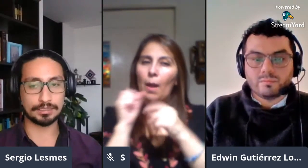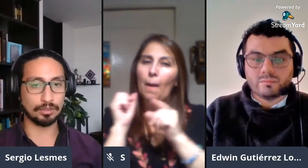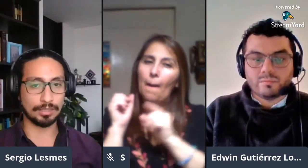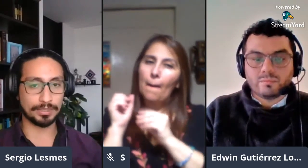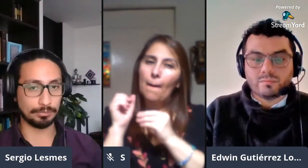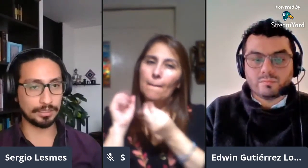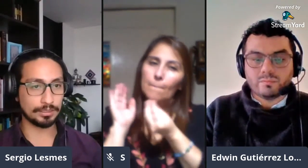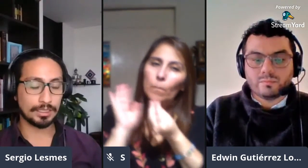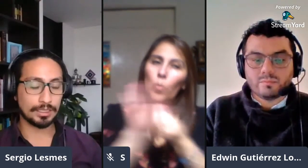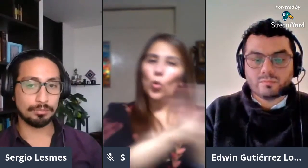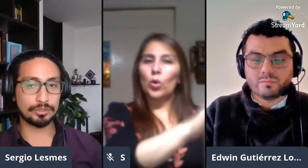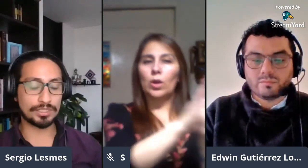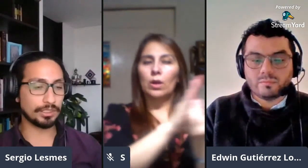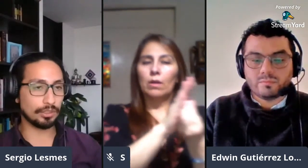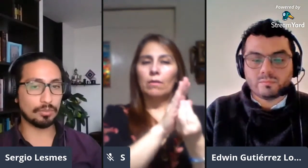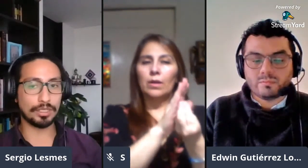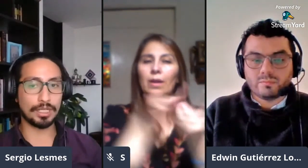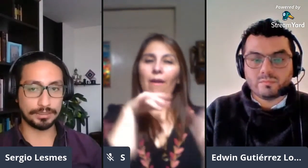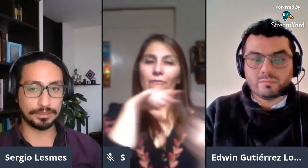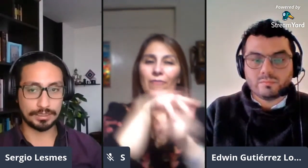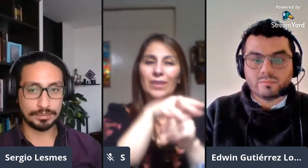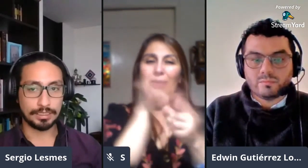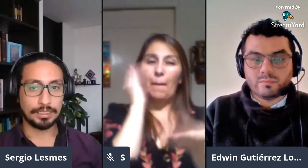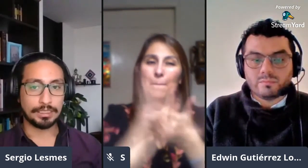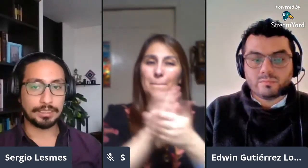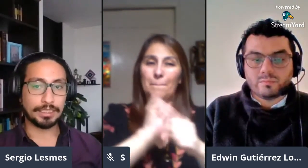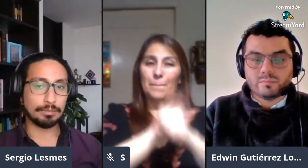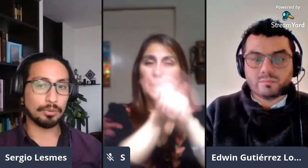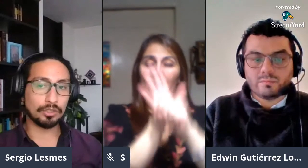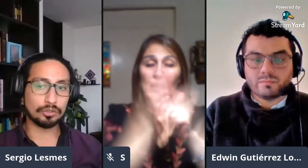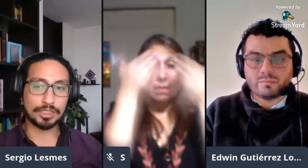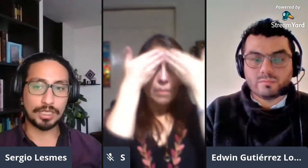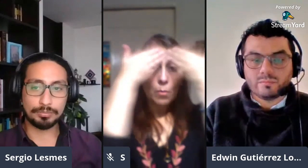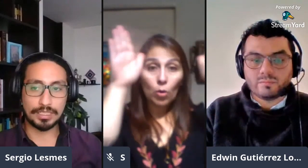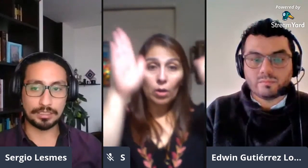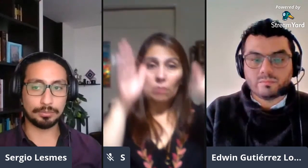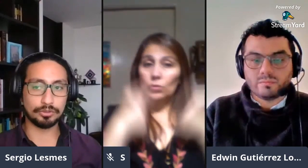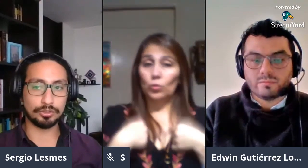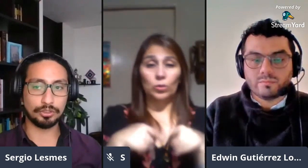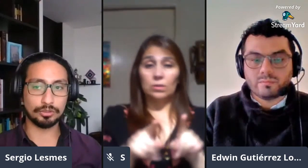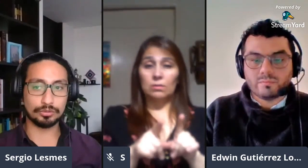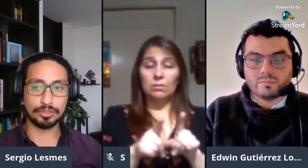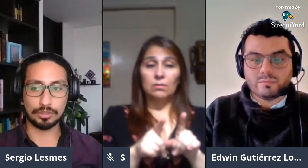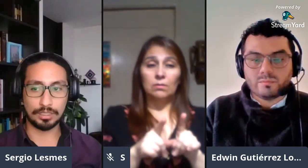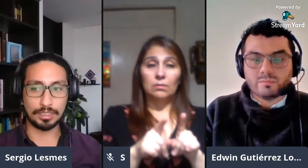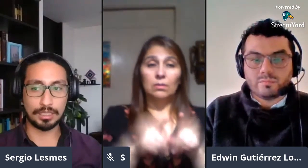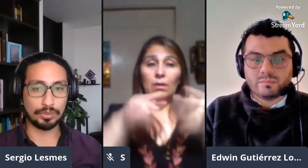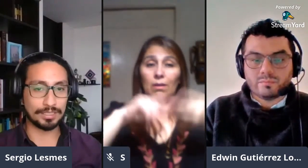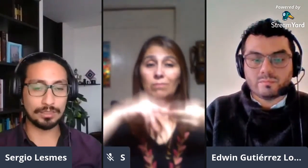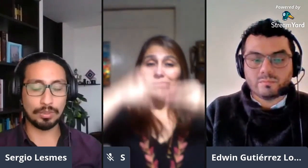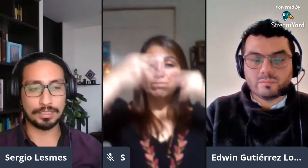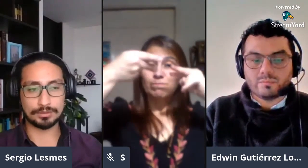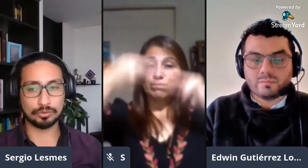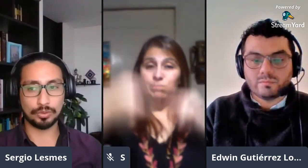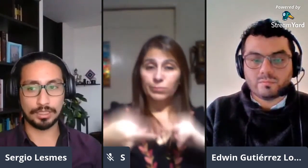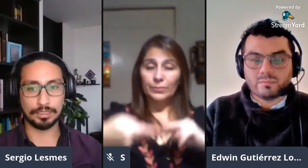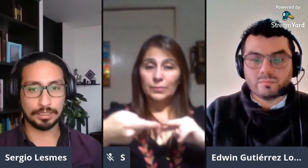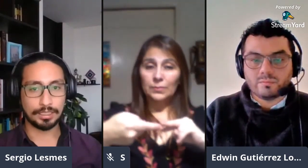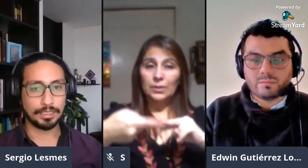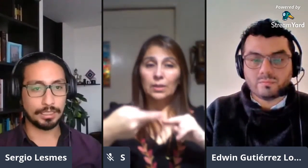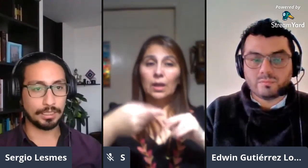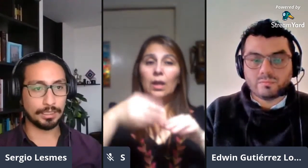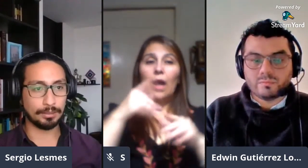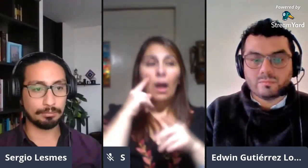mortalidad que ha desatado la pandemia, pues, no ha sido democrática y que, por el contrario, pues, ha respondido sobre todo a una desigualdad